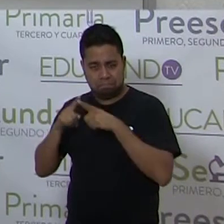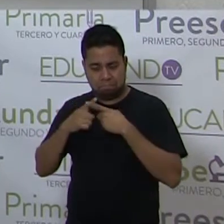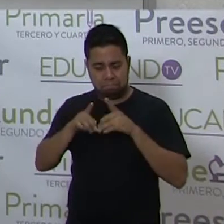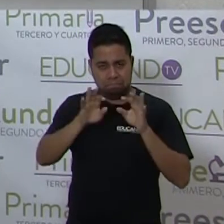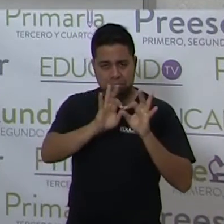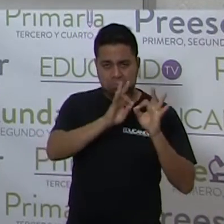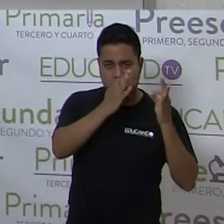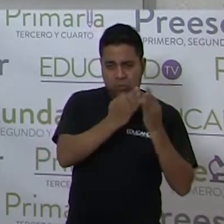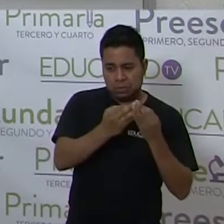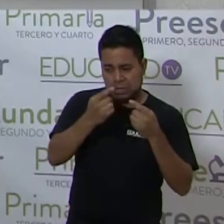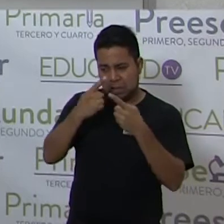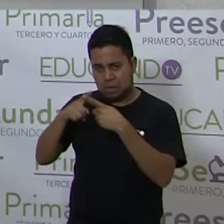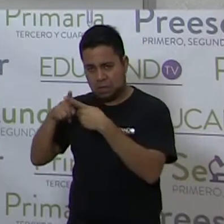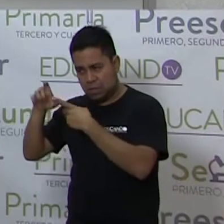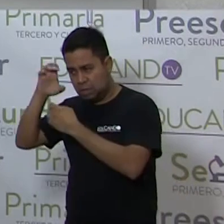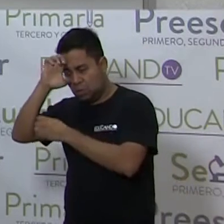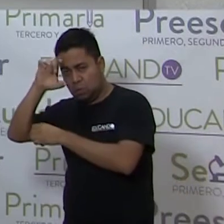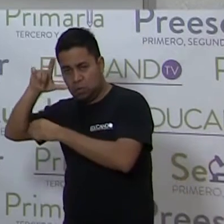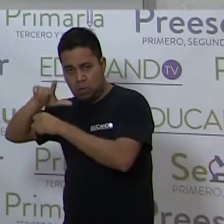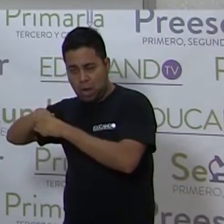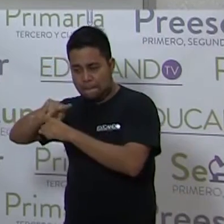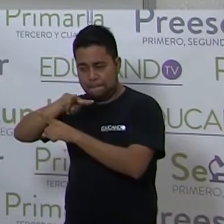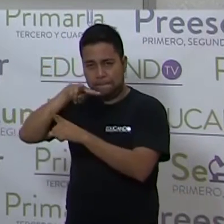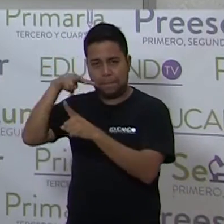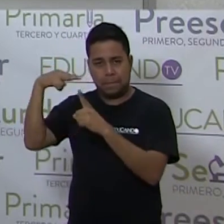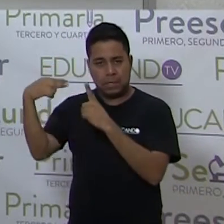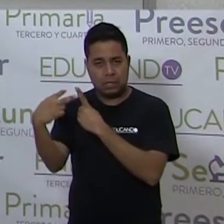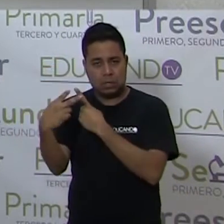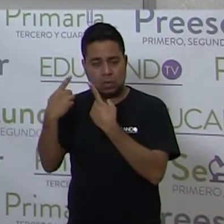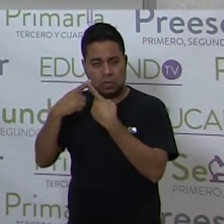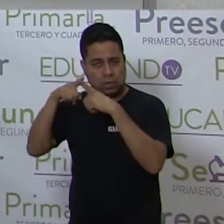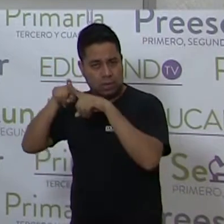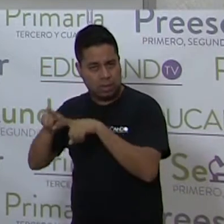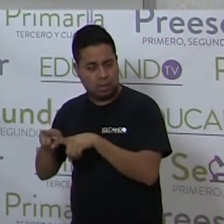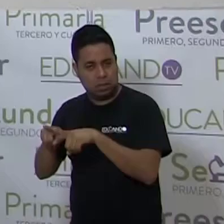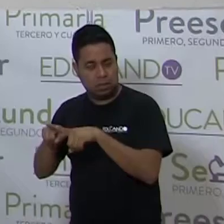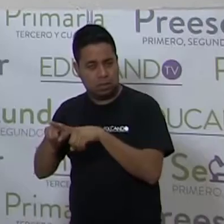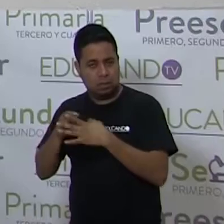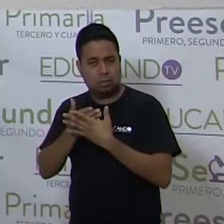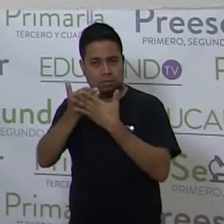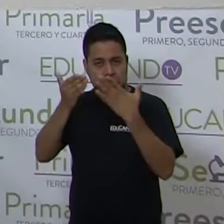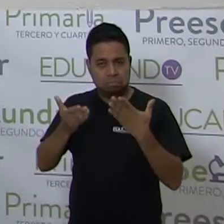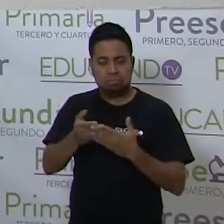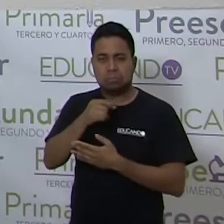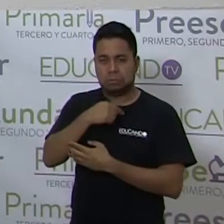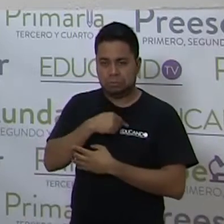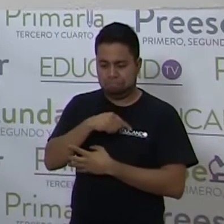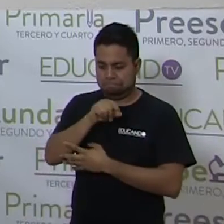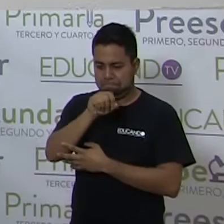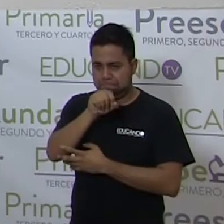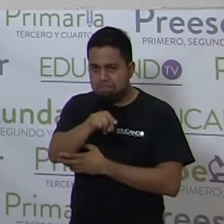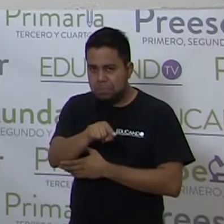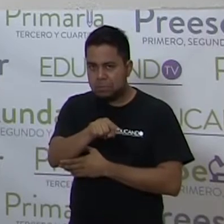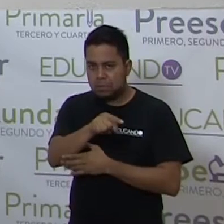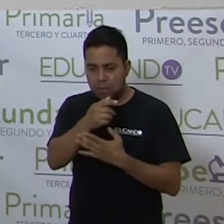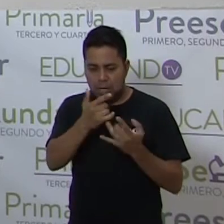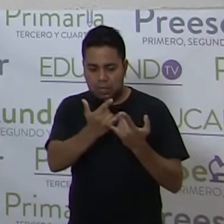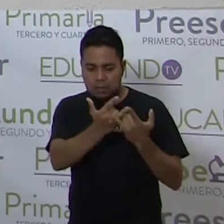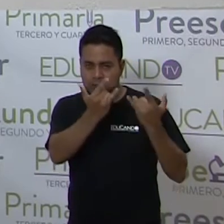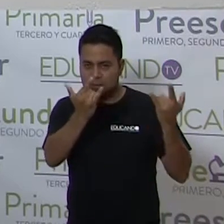en diferentes culturas, pues ahora les voy a leer el mismo mito,